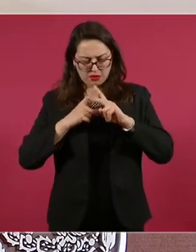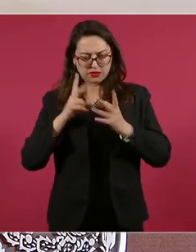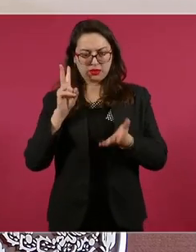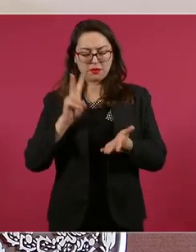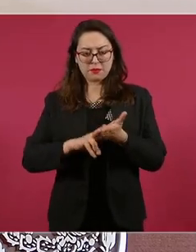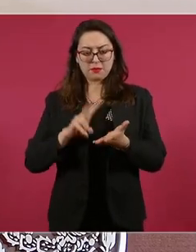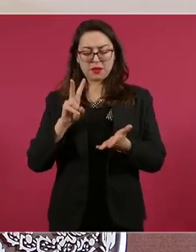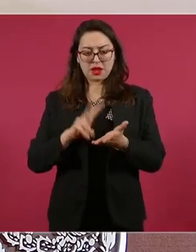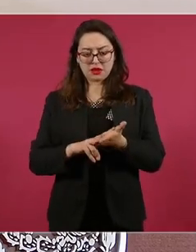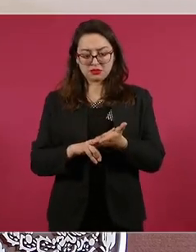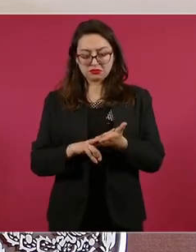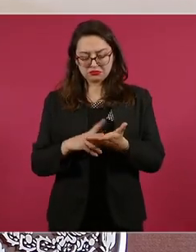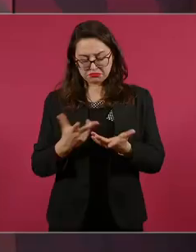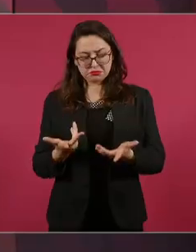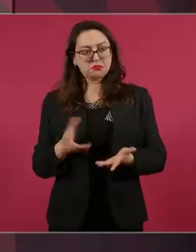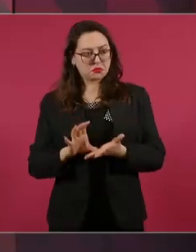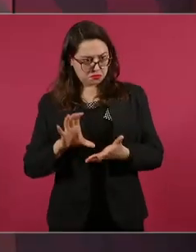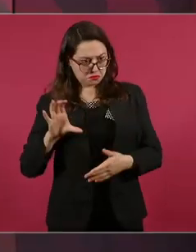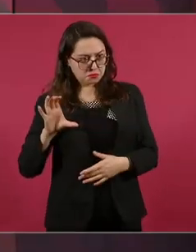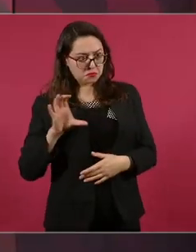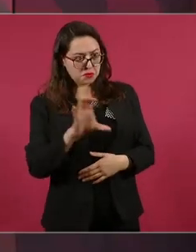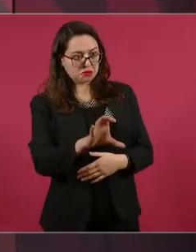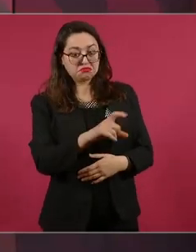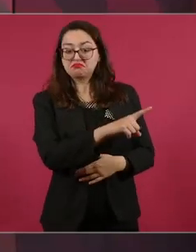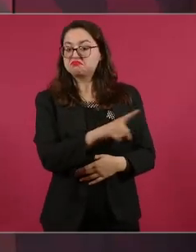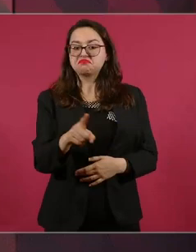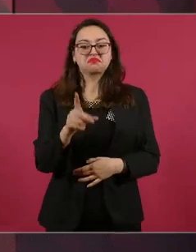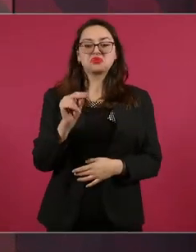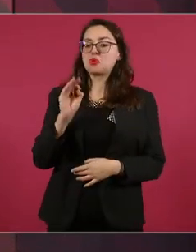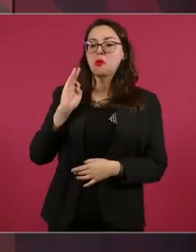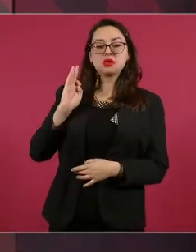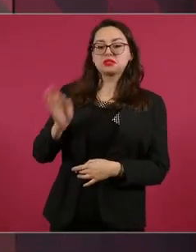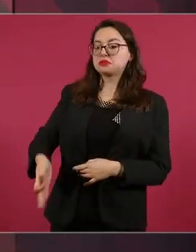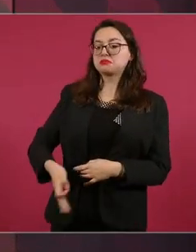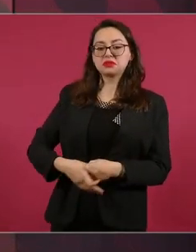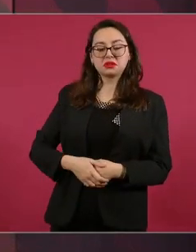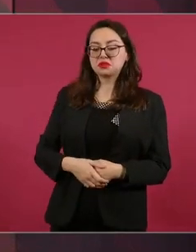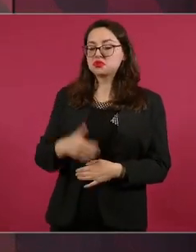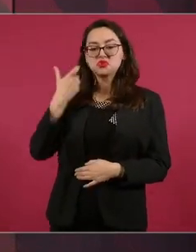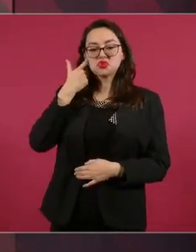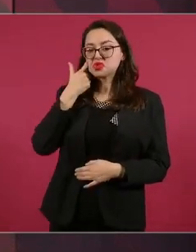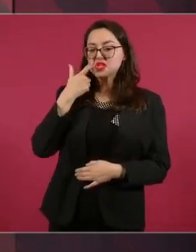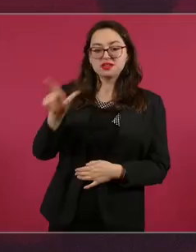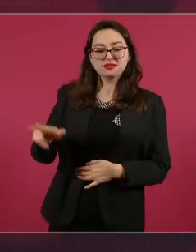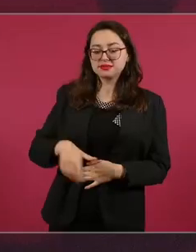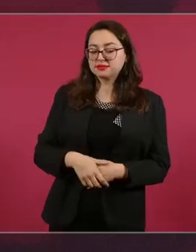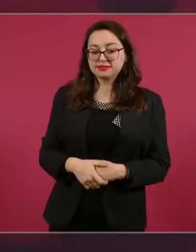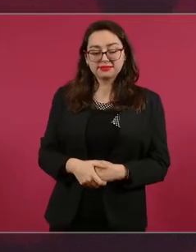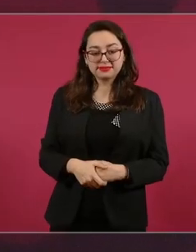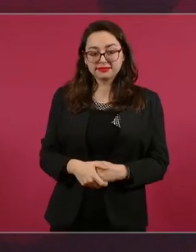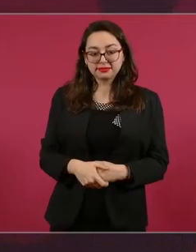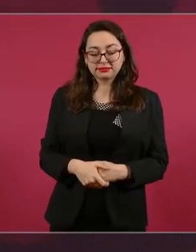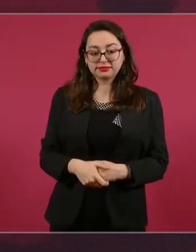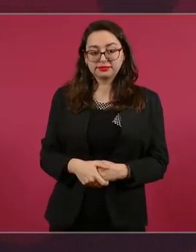y ellos no aceptaron el precio del avalúo.